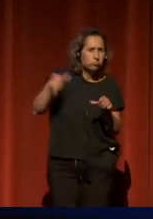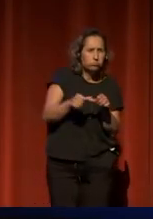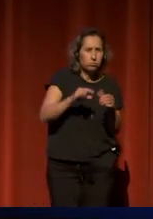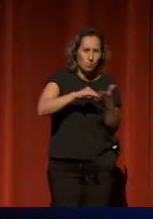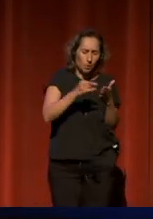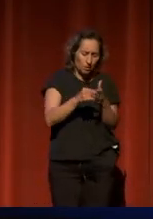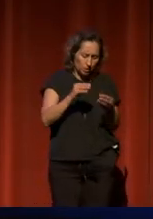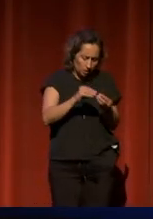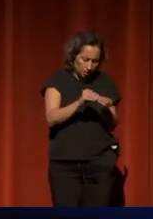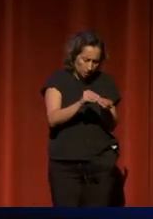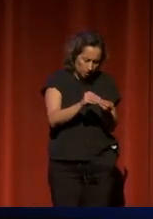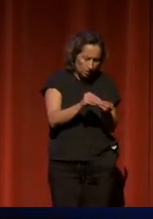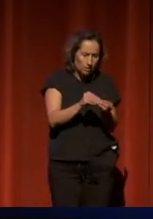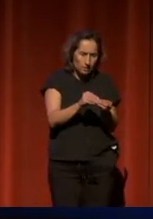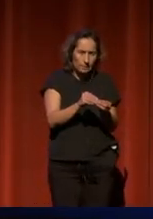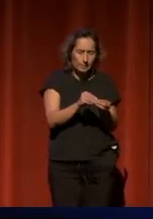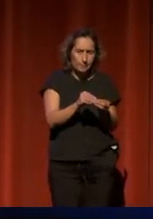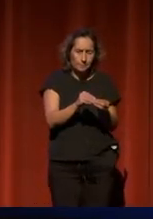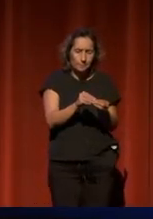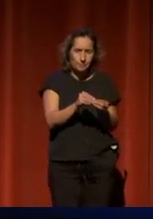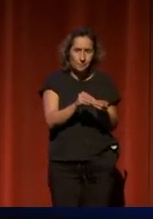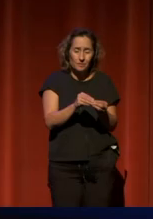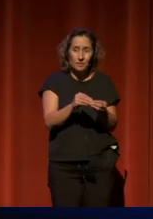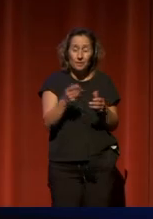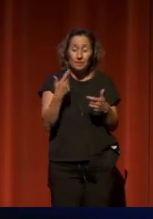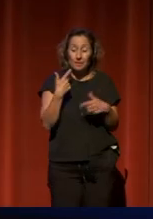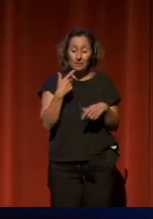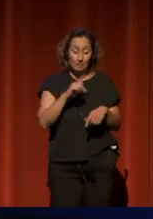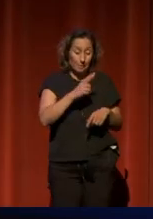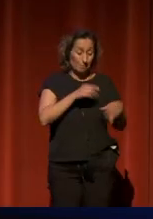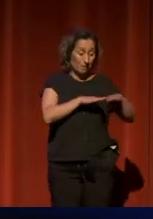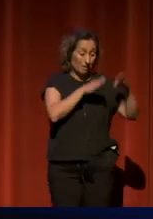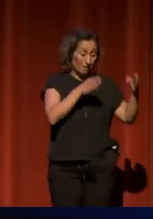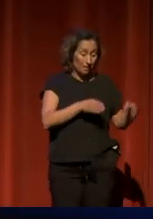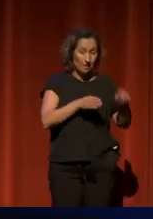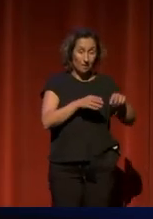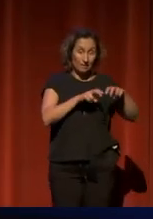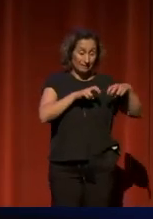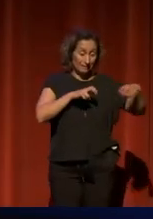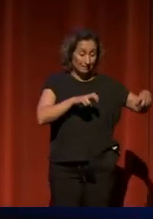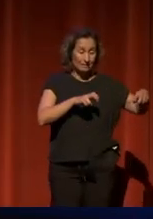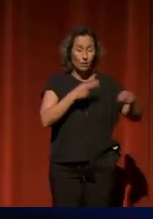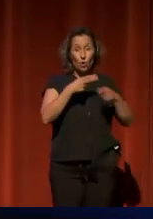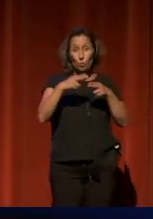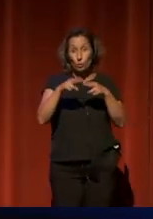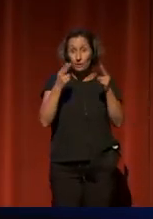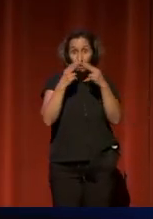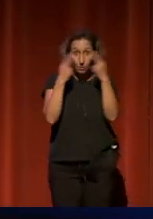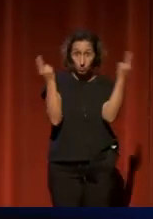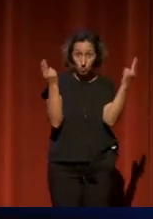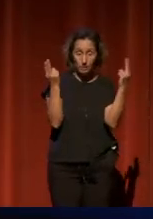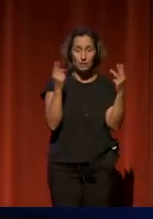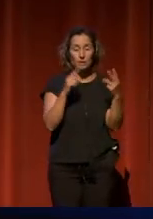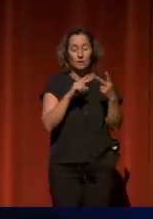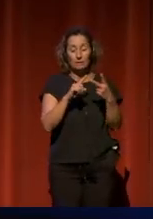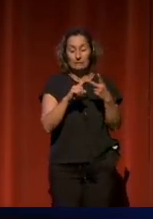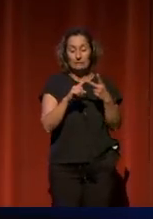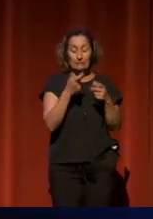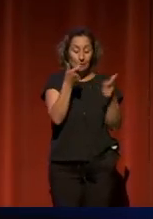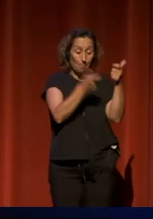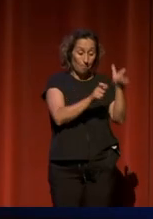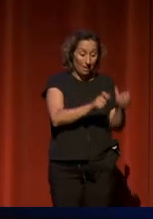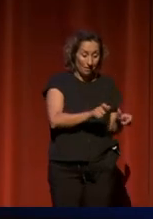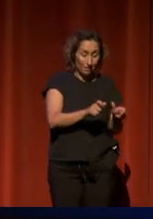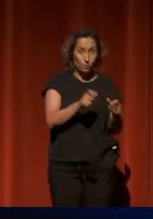veo que la terminología que hemos utilizado en la primera mesa de políticas públicas a la terminología que has utilizado